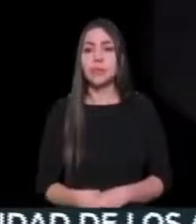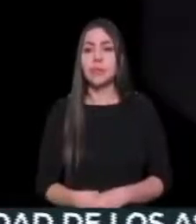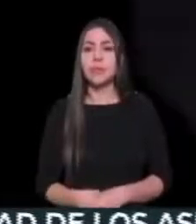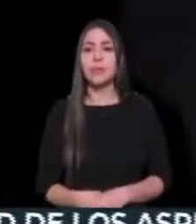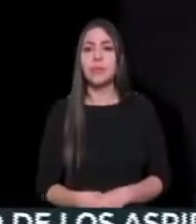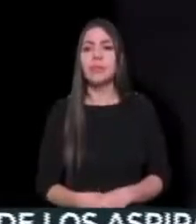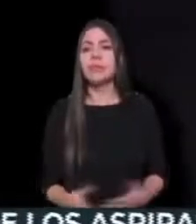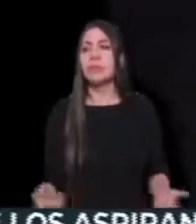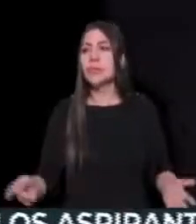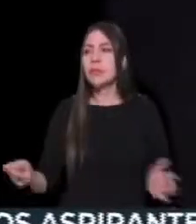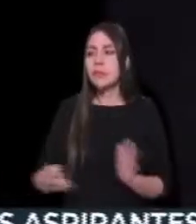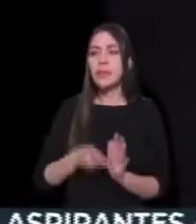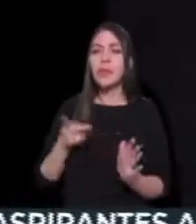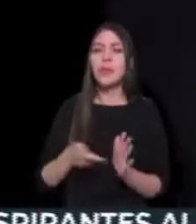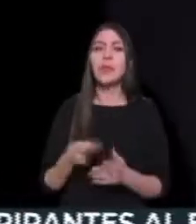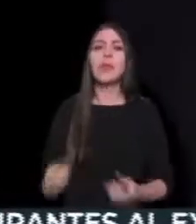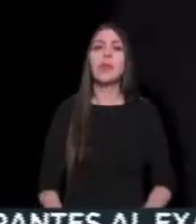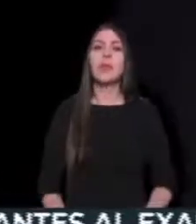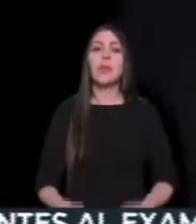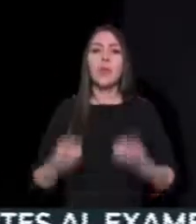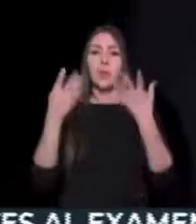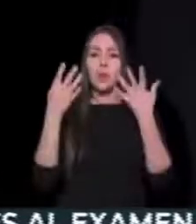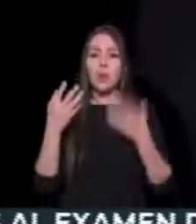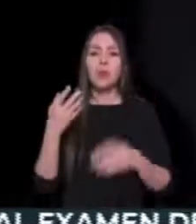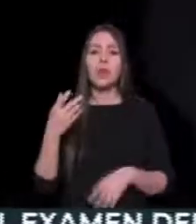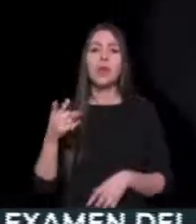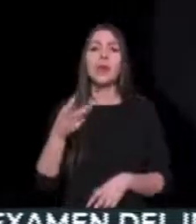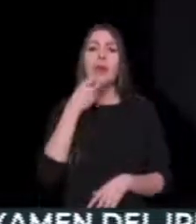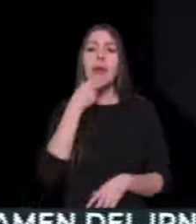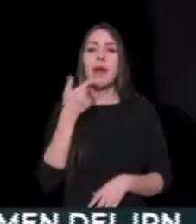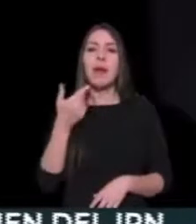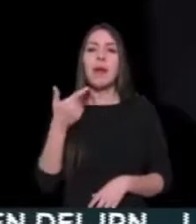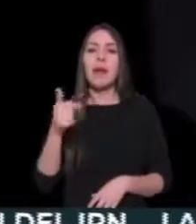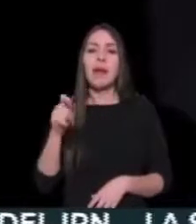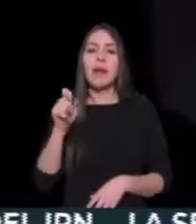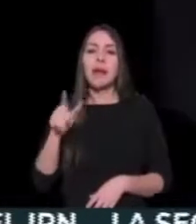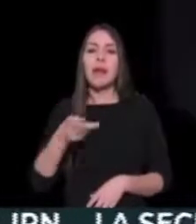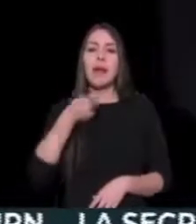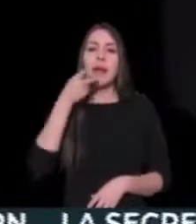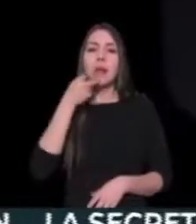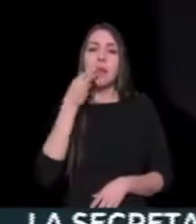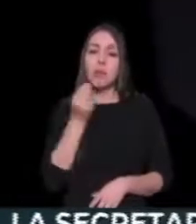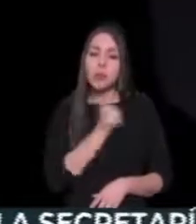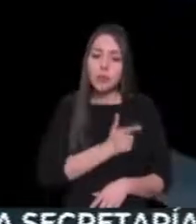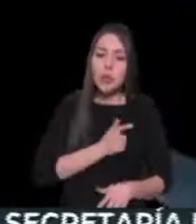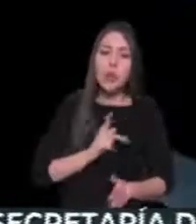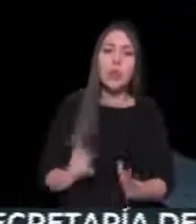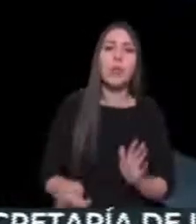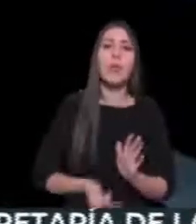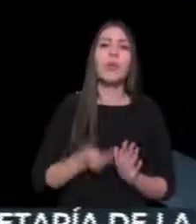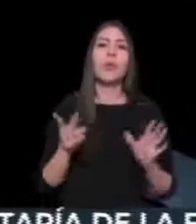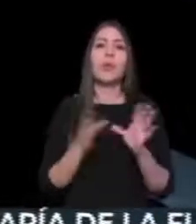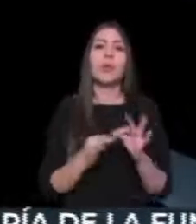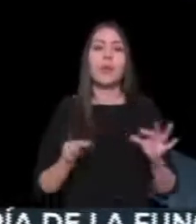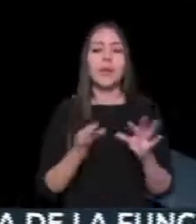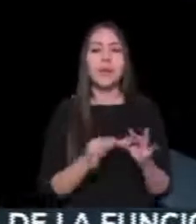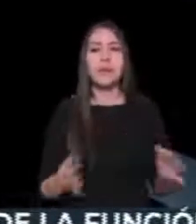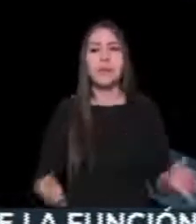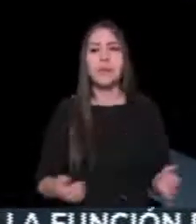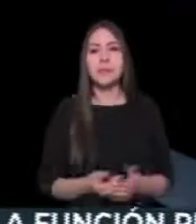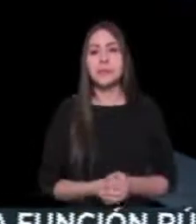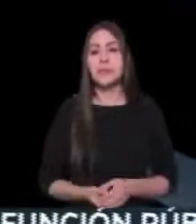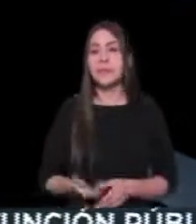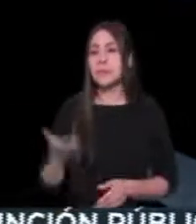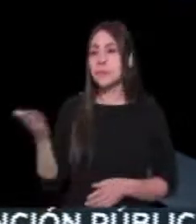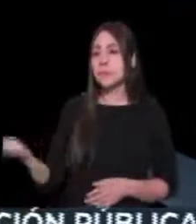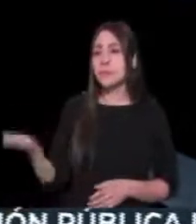¿Cuántas veces escuchamos al doctor Hugo López-Gatell decir, con mucho gusto lo volvemos a explicar? Miguel, Alberto,